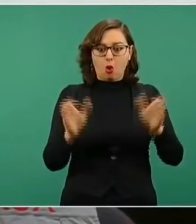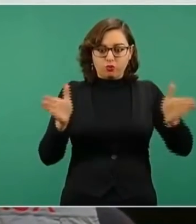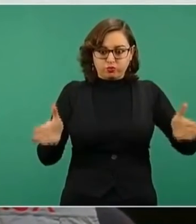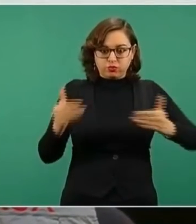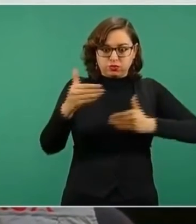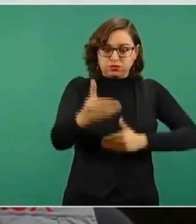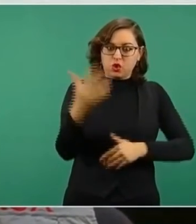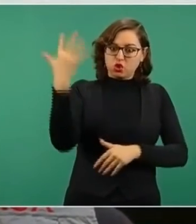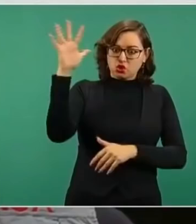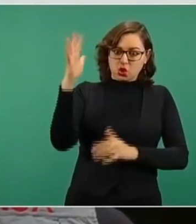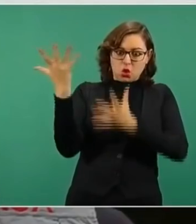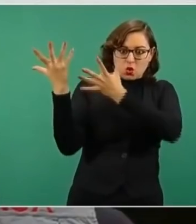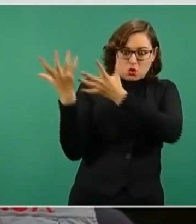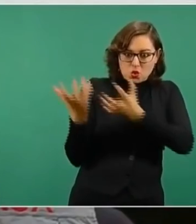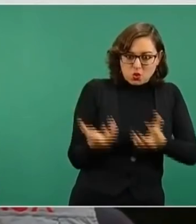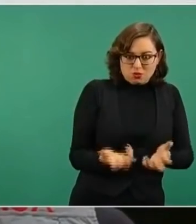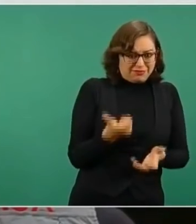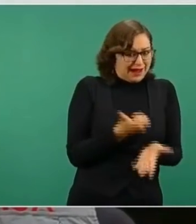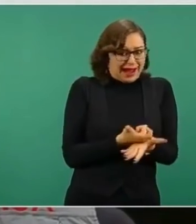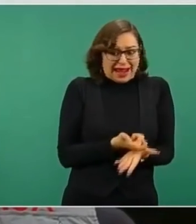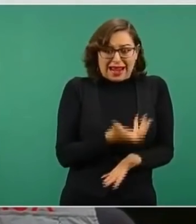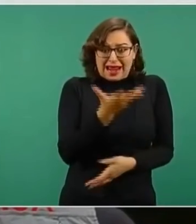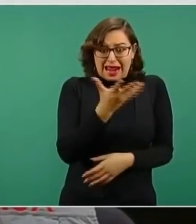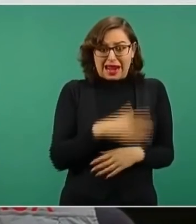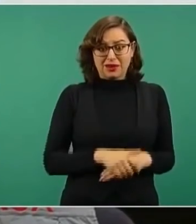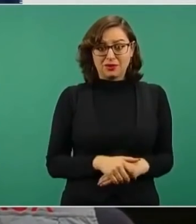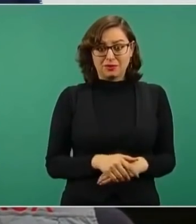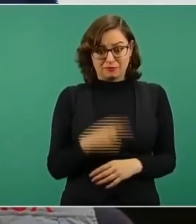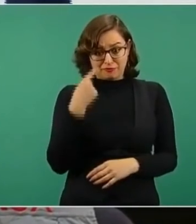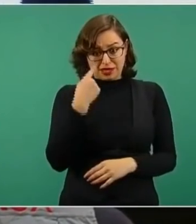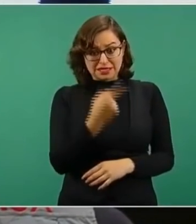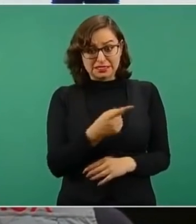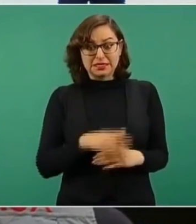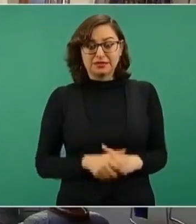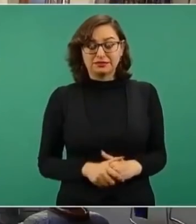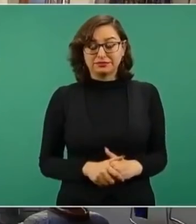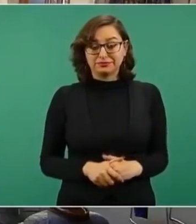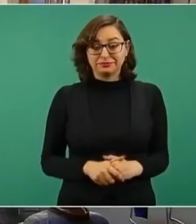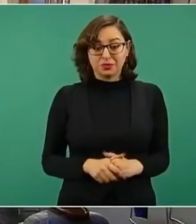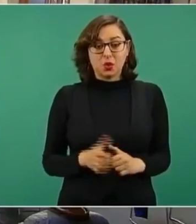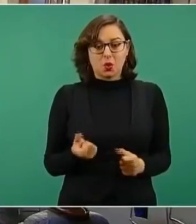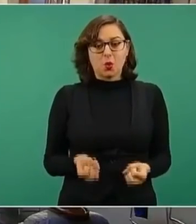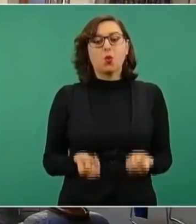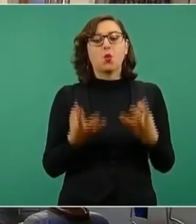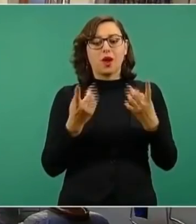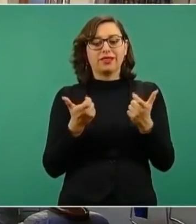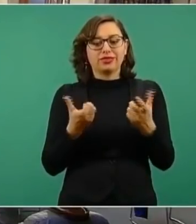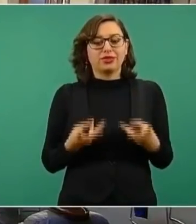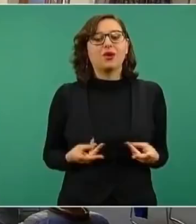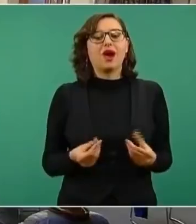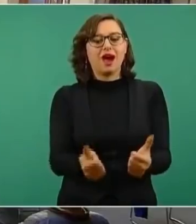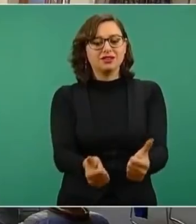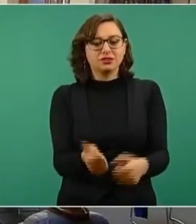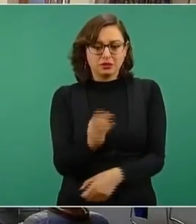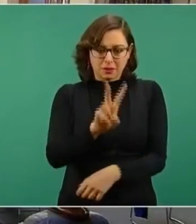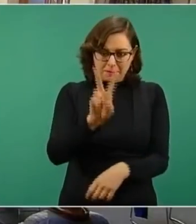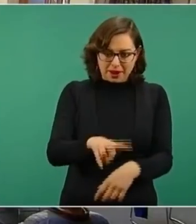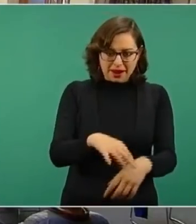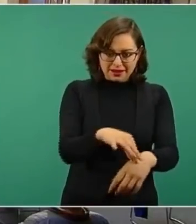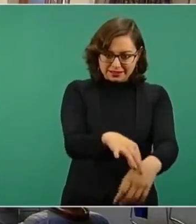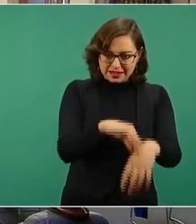inversión en capital. Fotovoltaica es la solar, eólica es la que se genera con